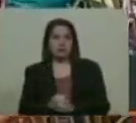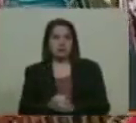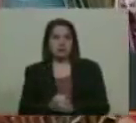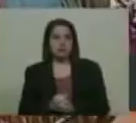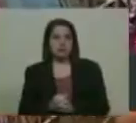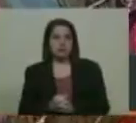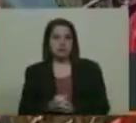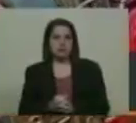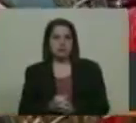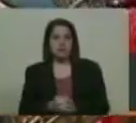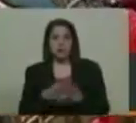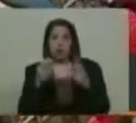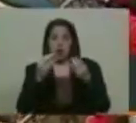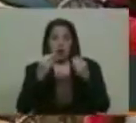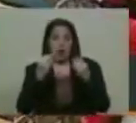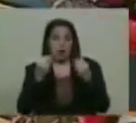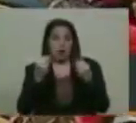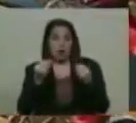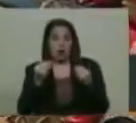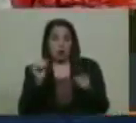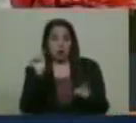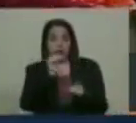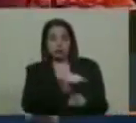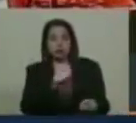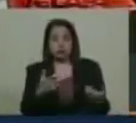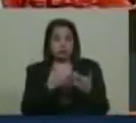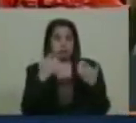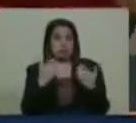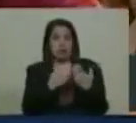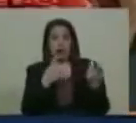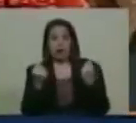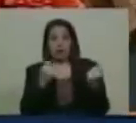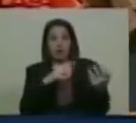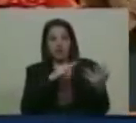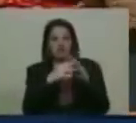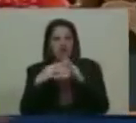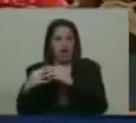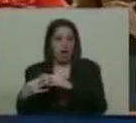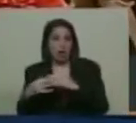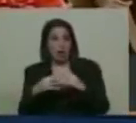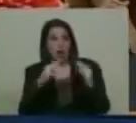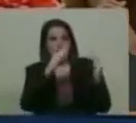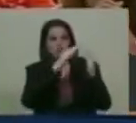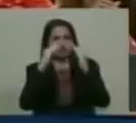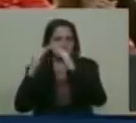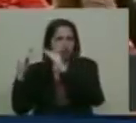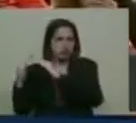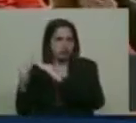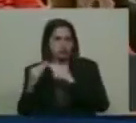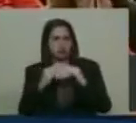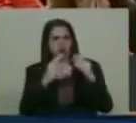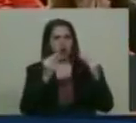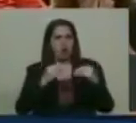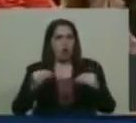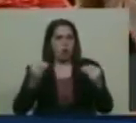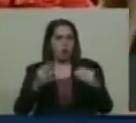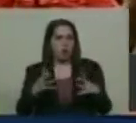¿Cómo vamos a vencer la guerra económica en el barrio, en el urbanismo, en la comunidad, para fortalecer los